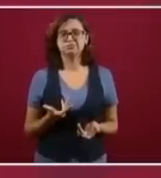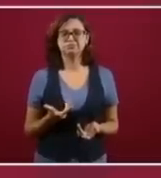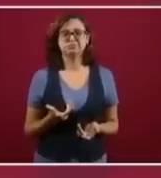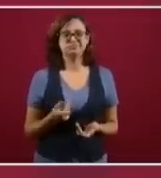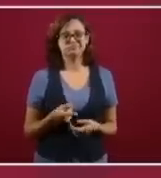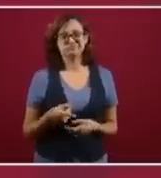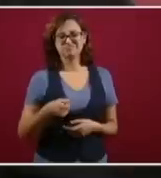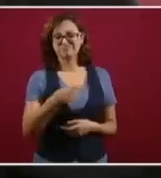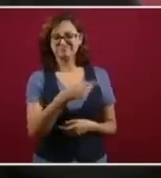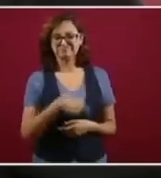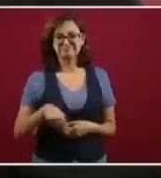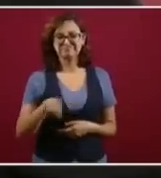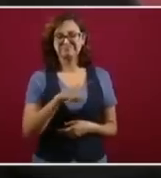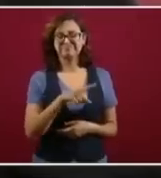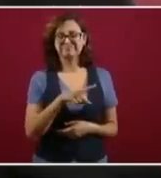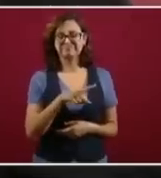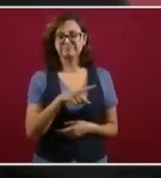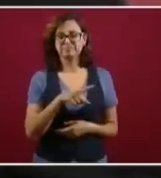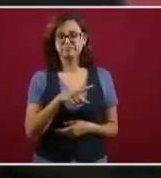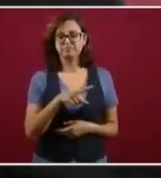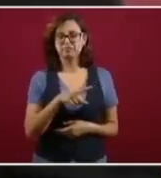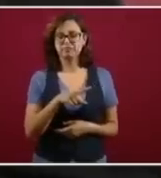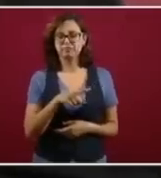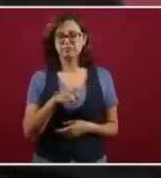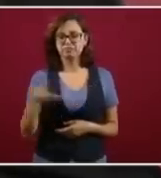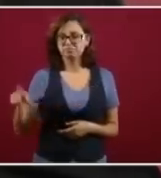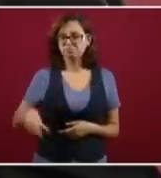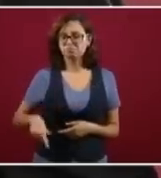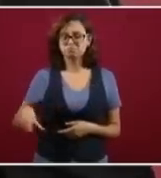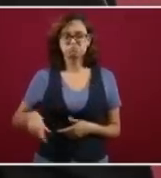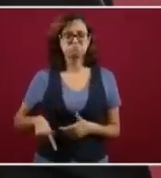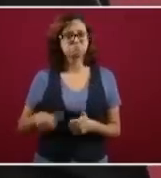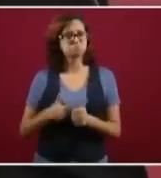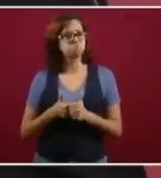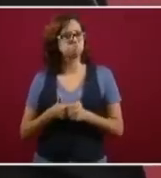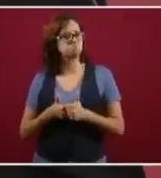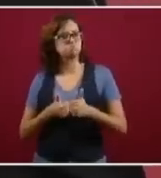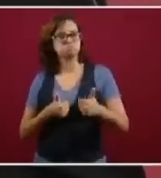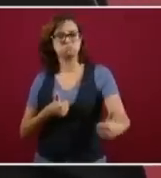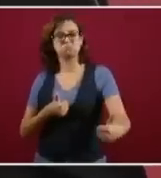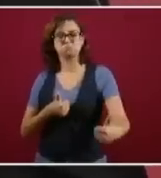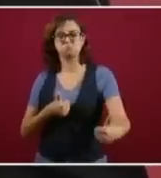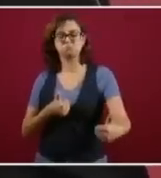distantes completamente del gobierno.